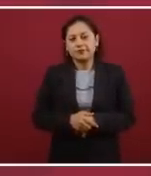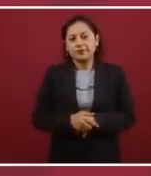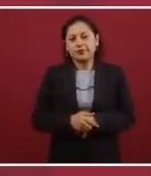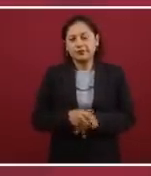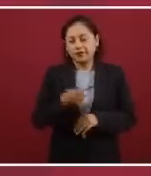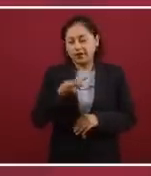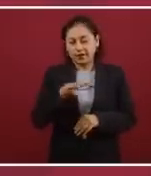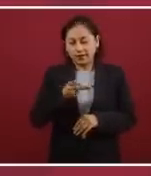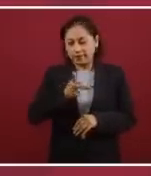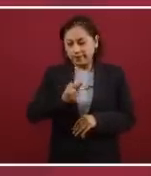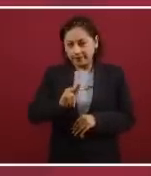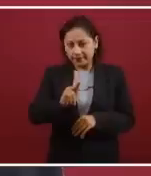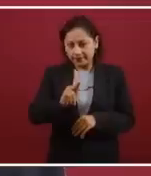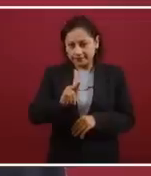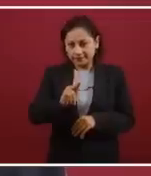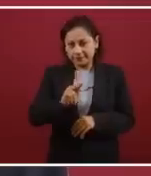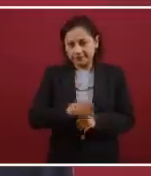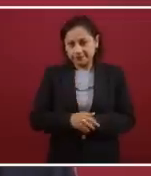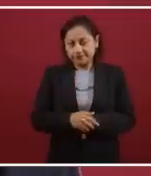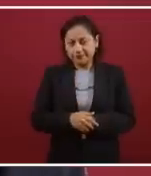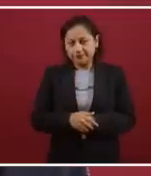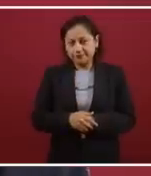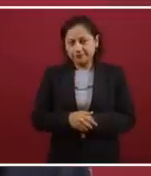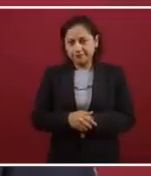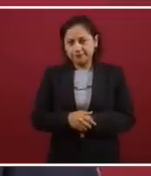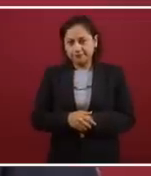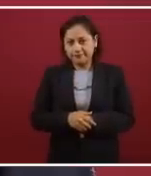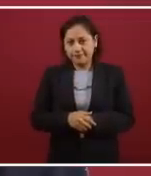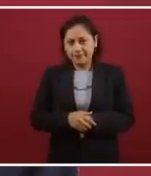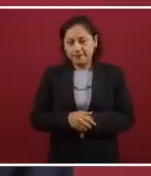lo mejor es